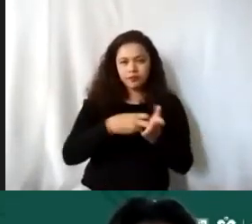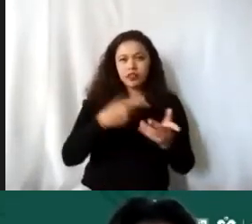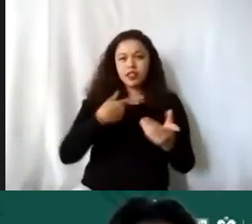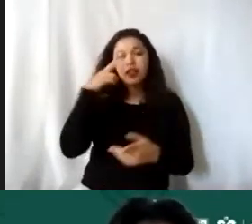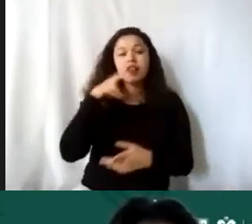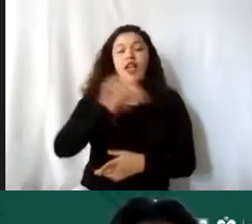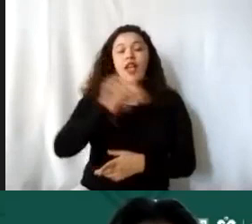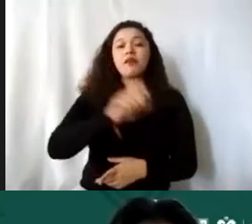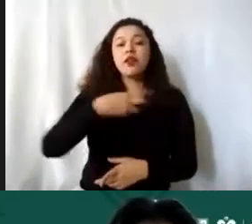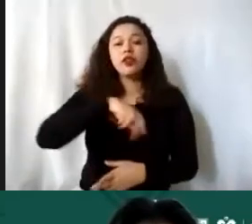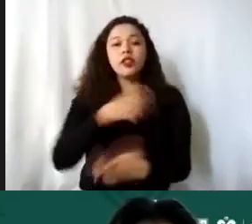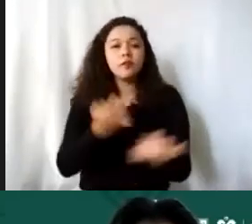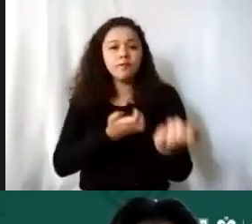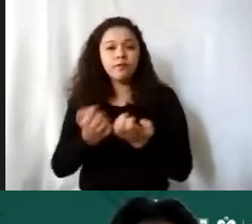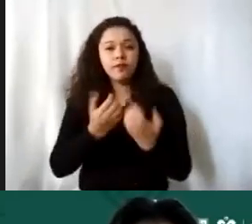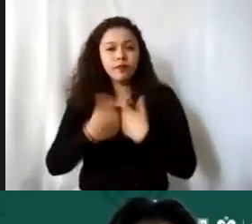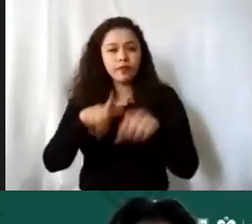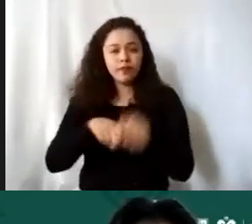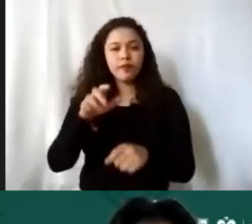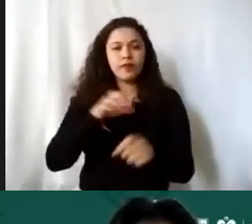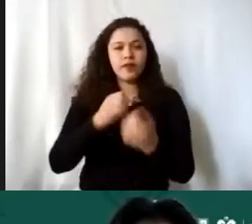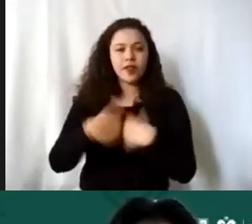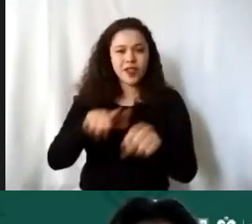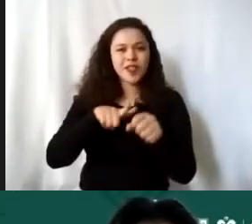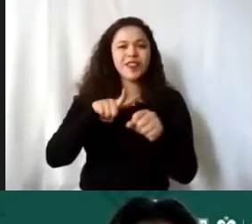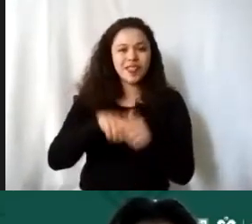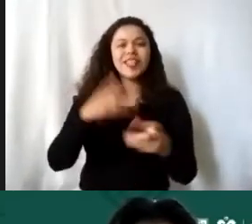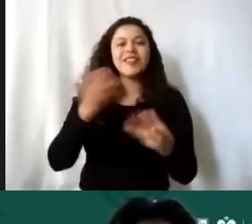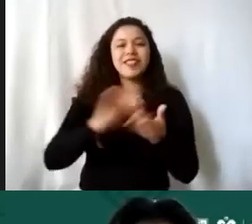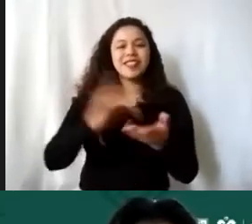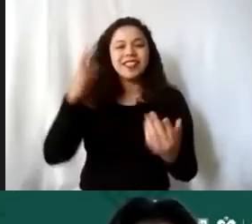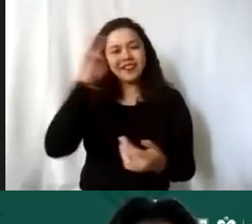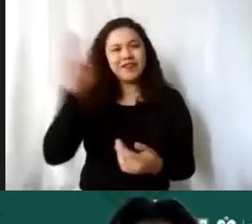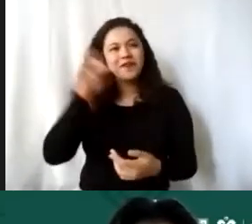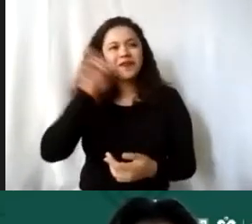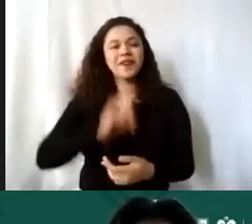nuestro ejercicio en trabajo social. Solo eso. Muchas gracias, profesora.